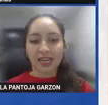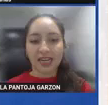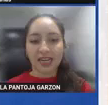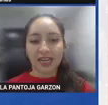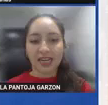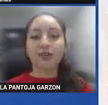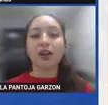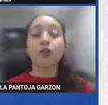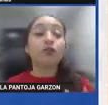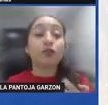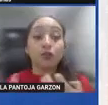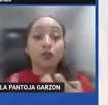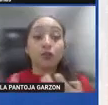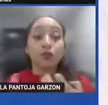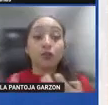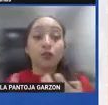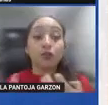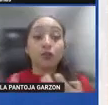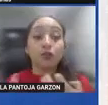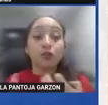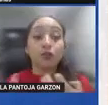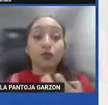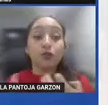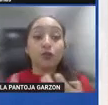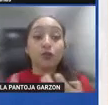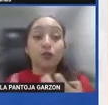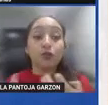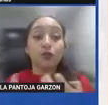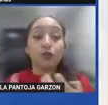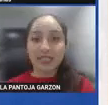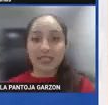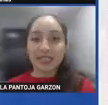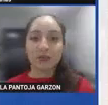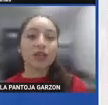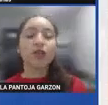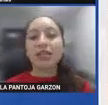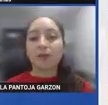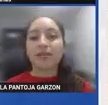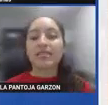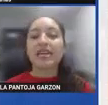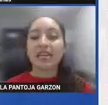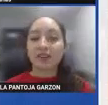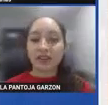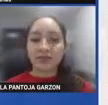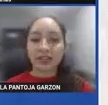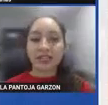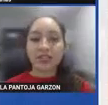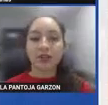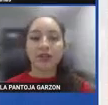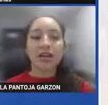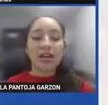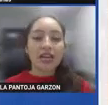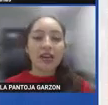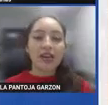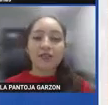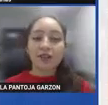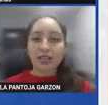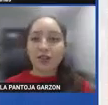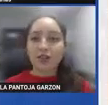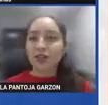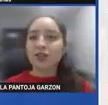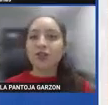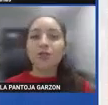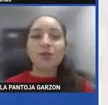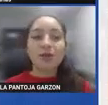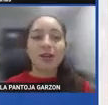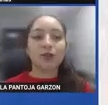el tema de la narrativa, nos funciona para lo que estamos buscando, empezamos el tema ya de la verificación. La